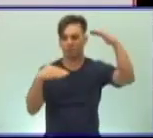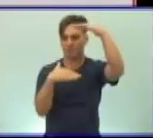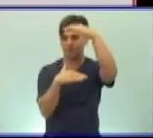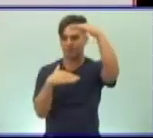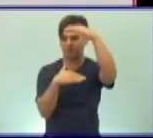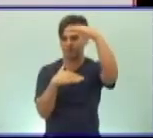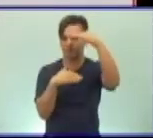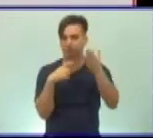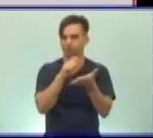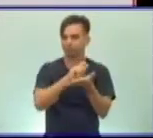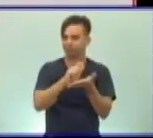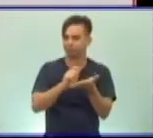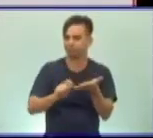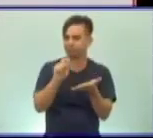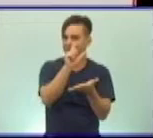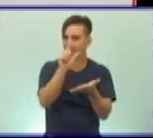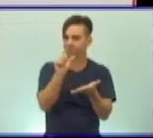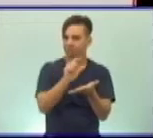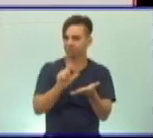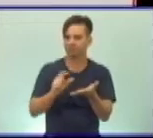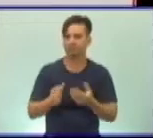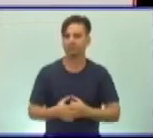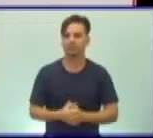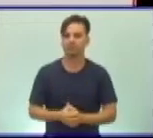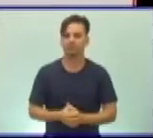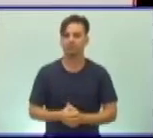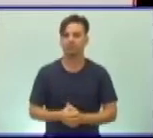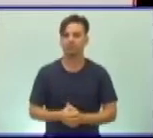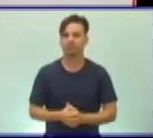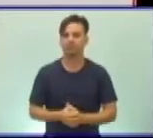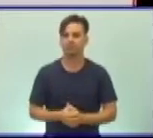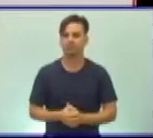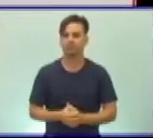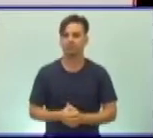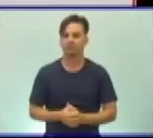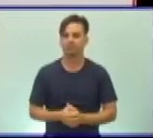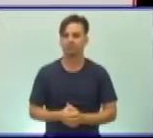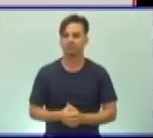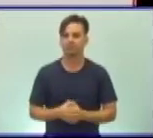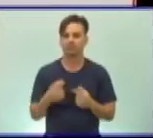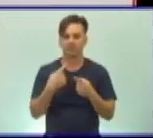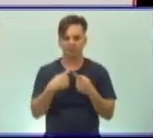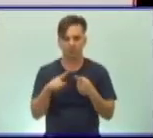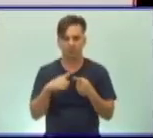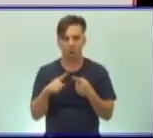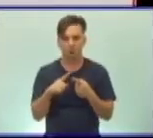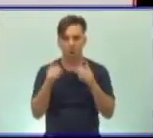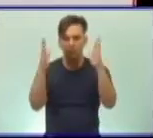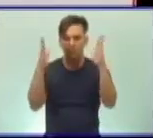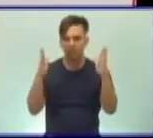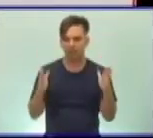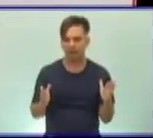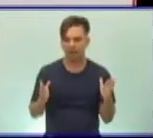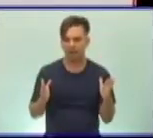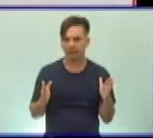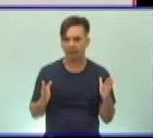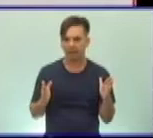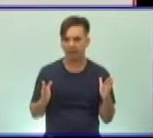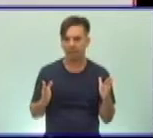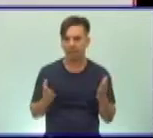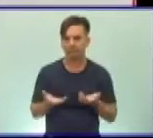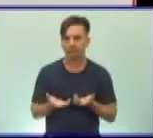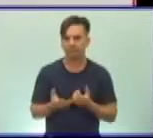su fundamentación. Pero es que también tenemos otras rectas paralelas, que son las bases del otro trapecio.